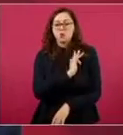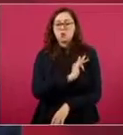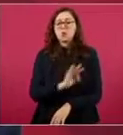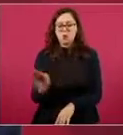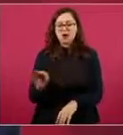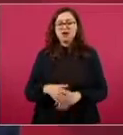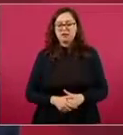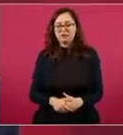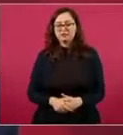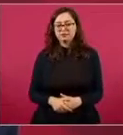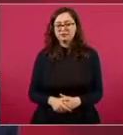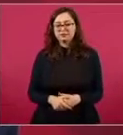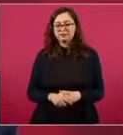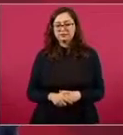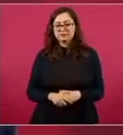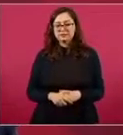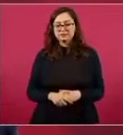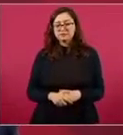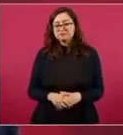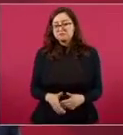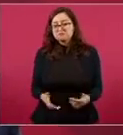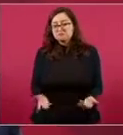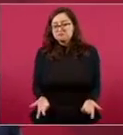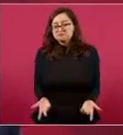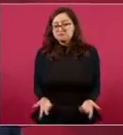que no me